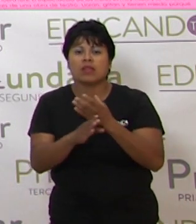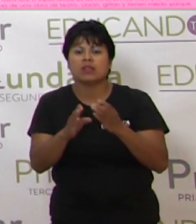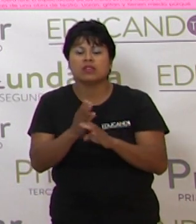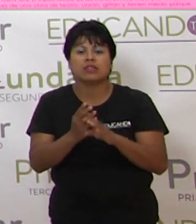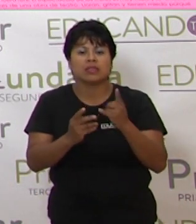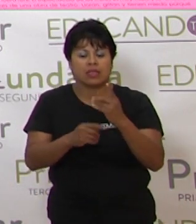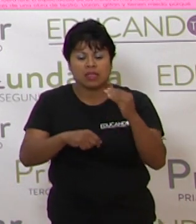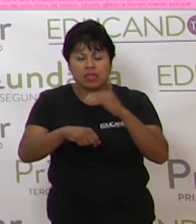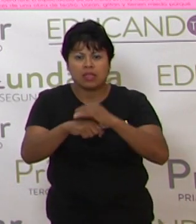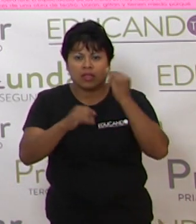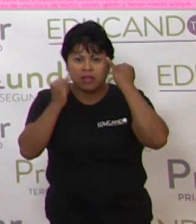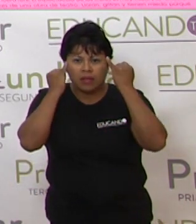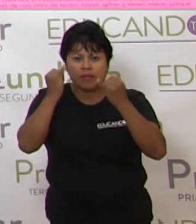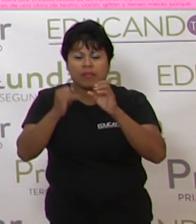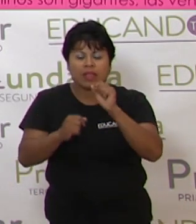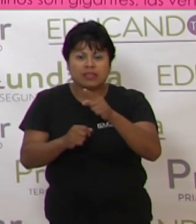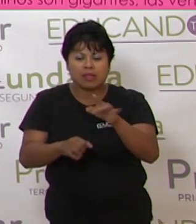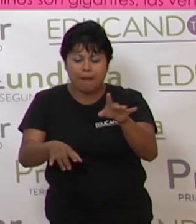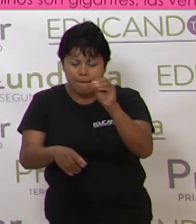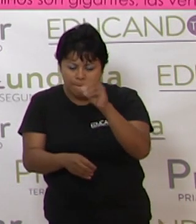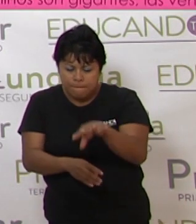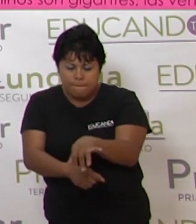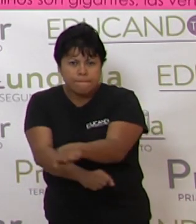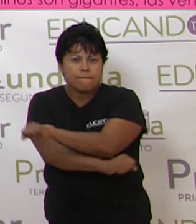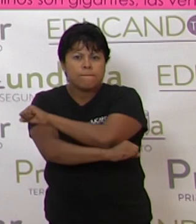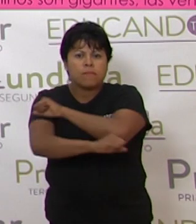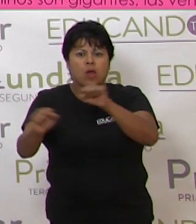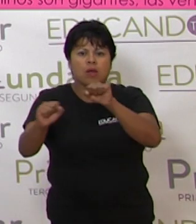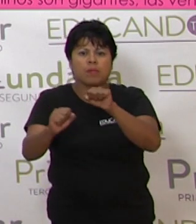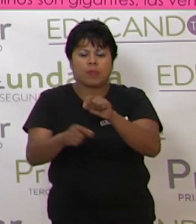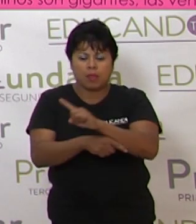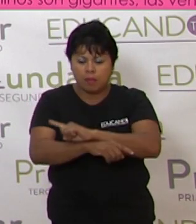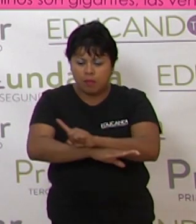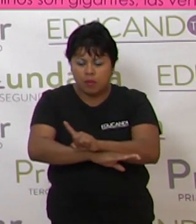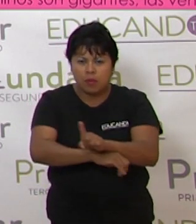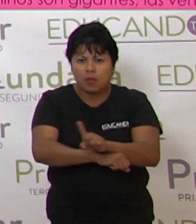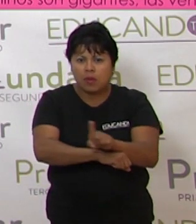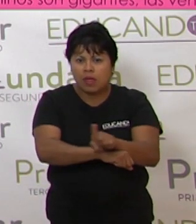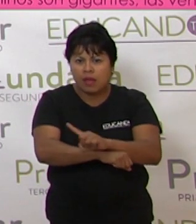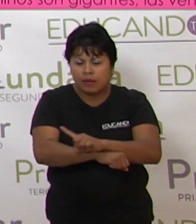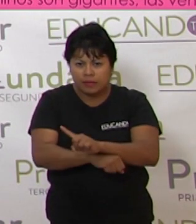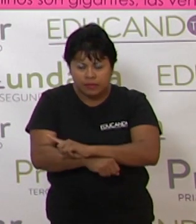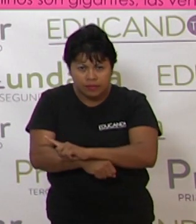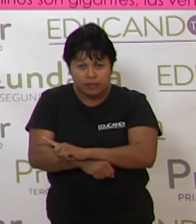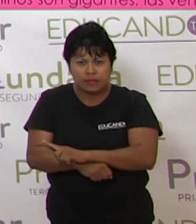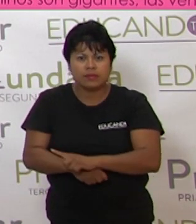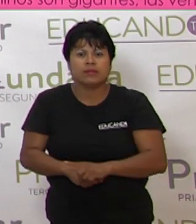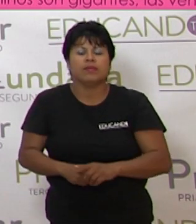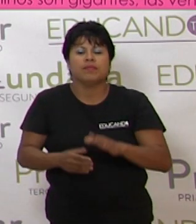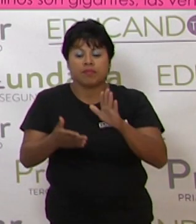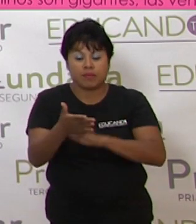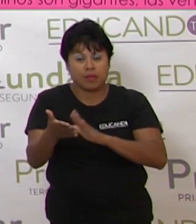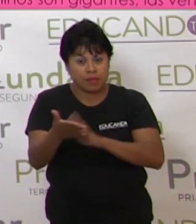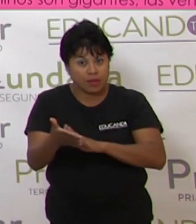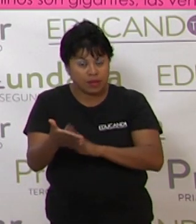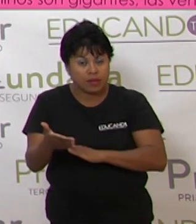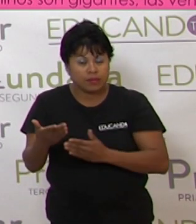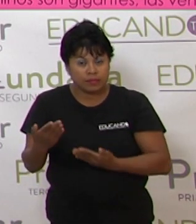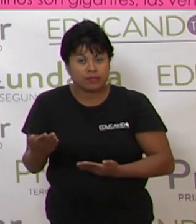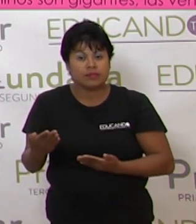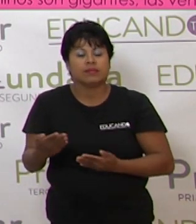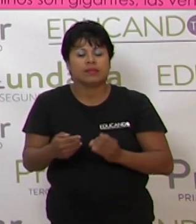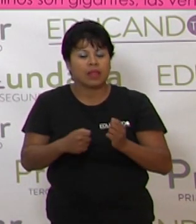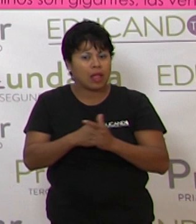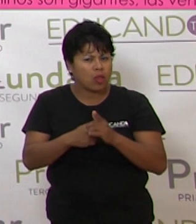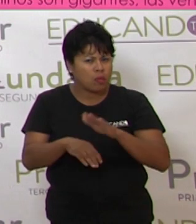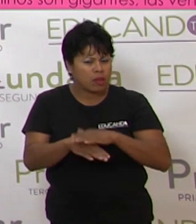ahí son la pólvora, la brújula, el papel, algo muy